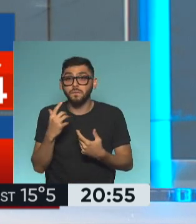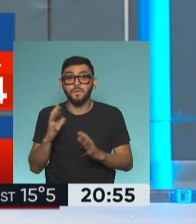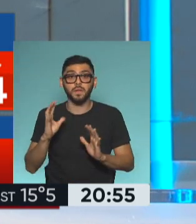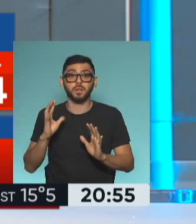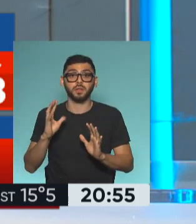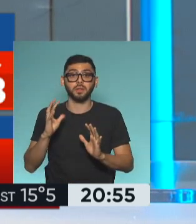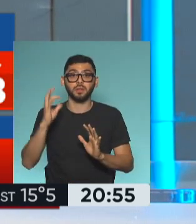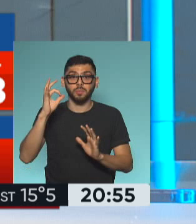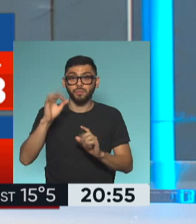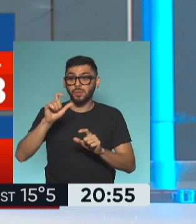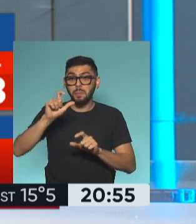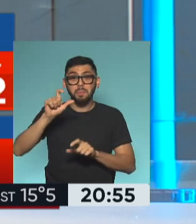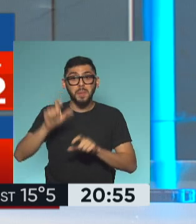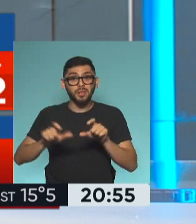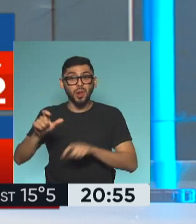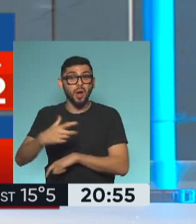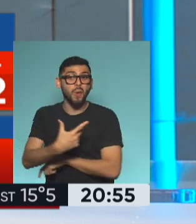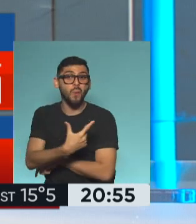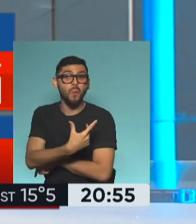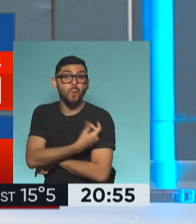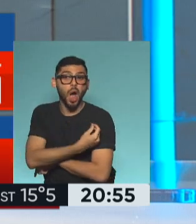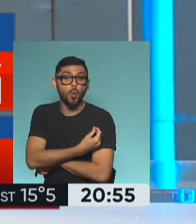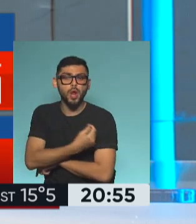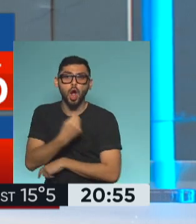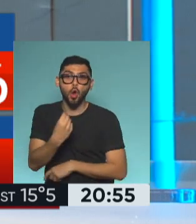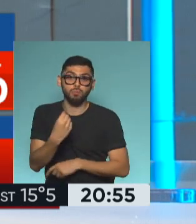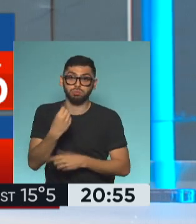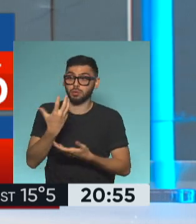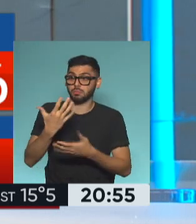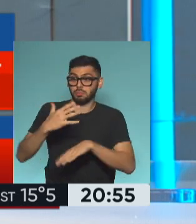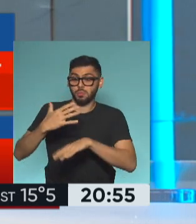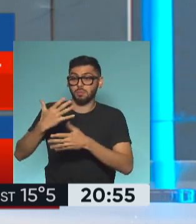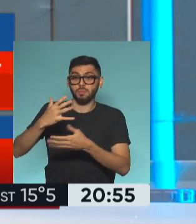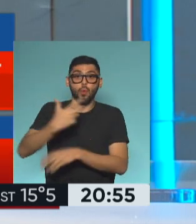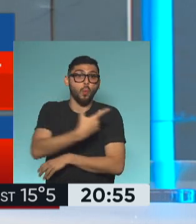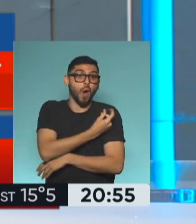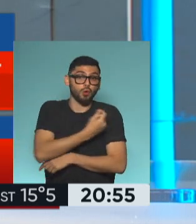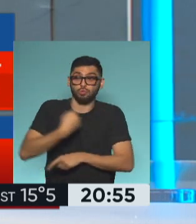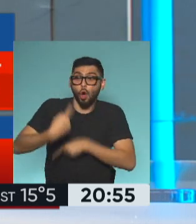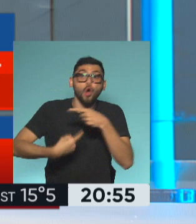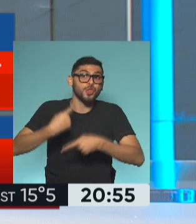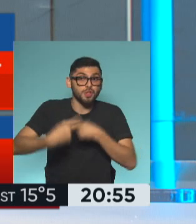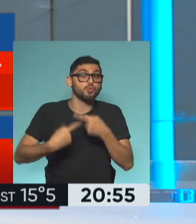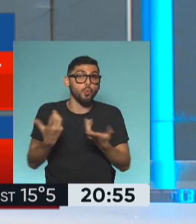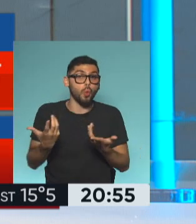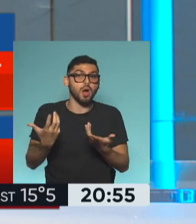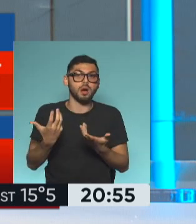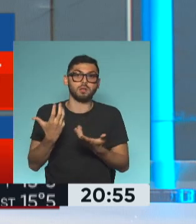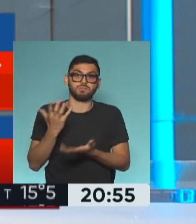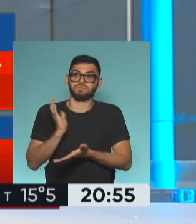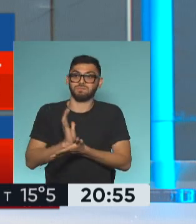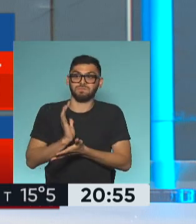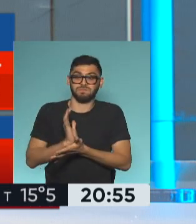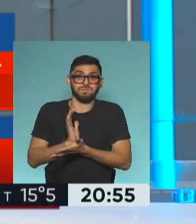que trasladarse las personas que se vacunen, porque doy por entendido que el calendario vacunatorio no se va a ver alterado, todo lo contrario, lo que se busca es tratar de